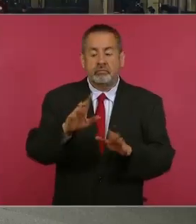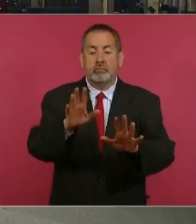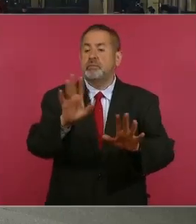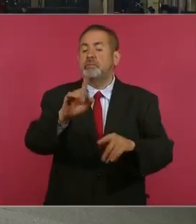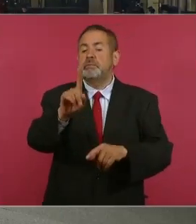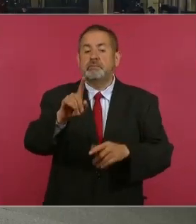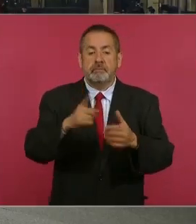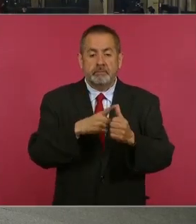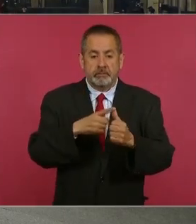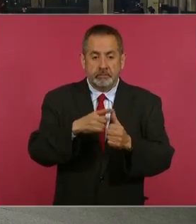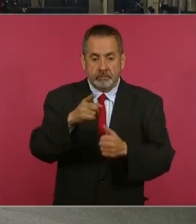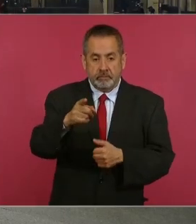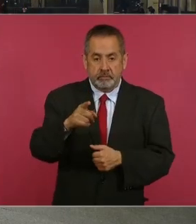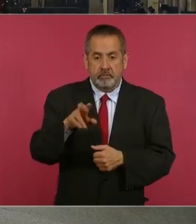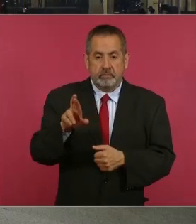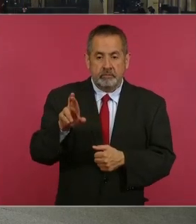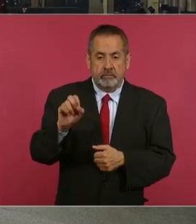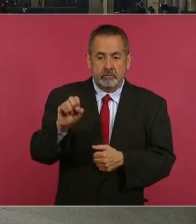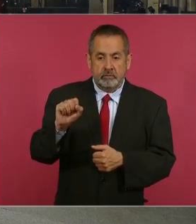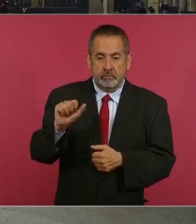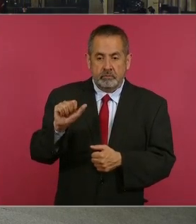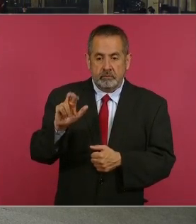Ah, también a Rosarito.